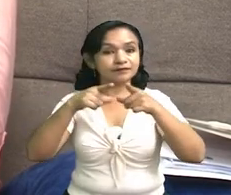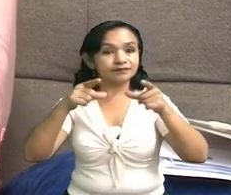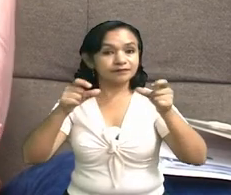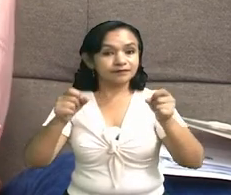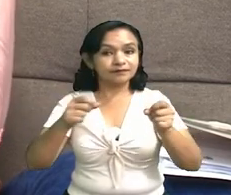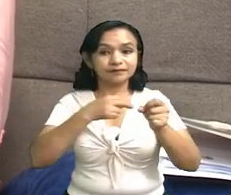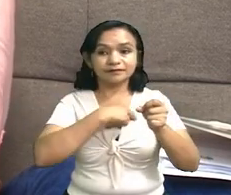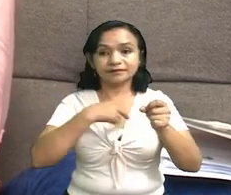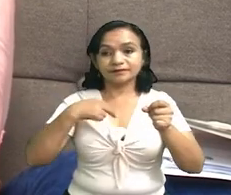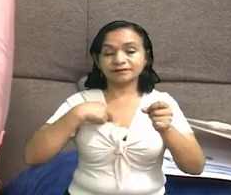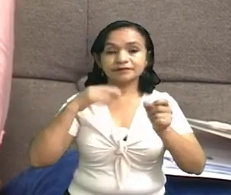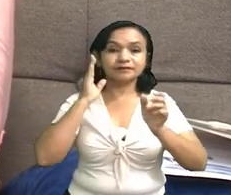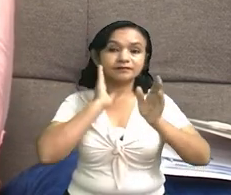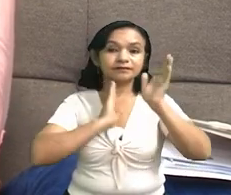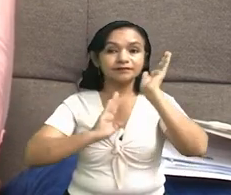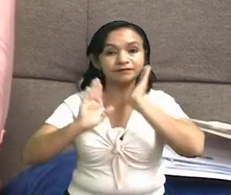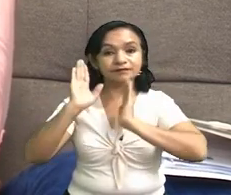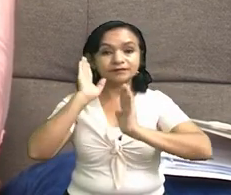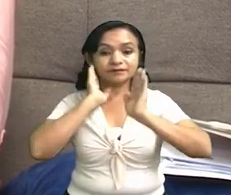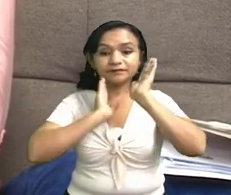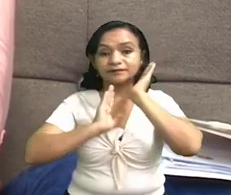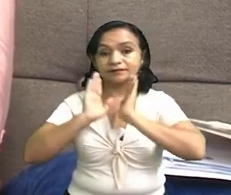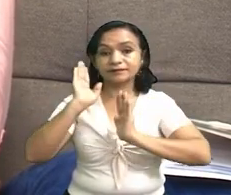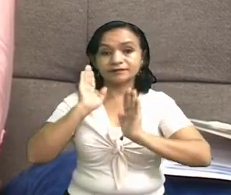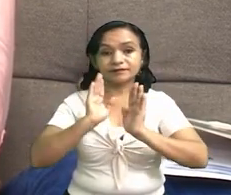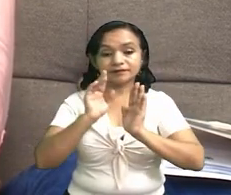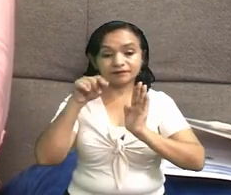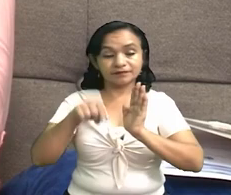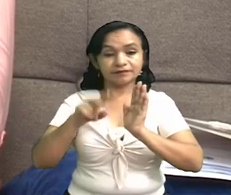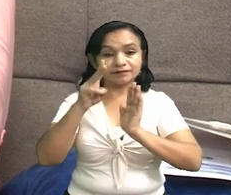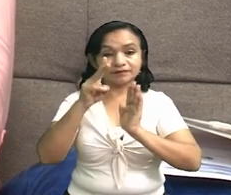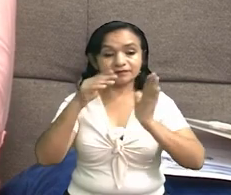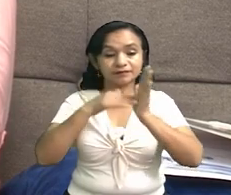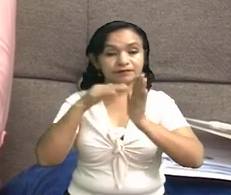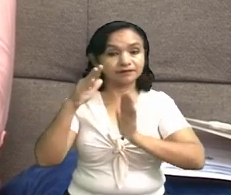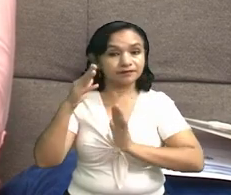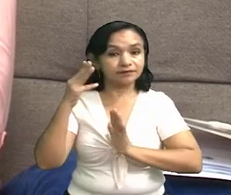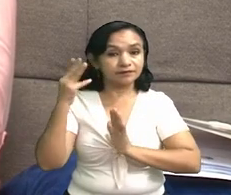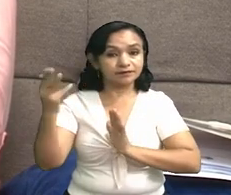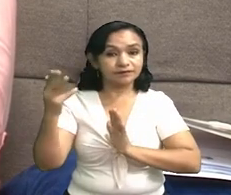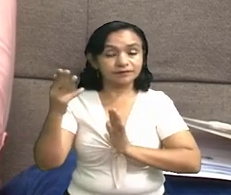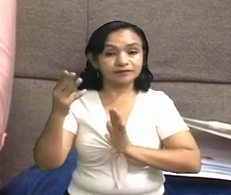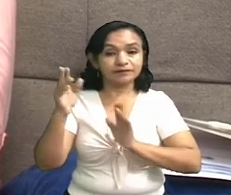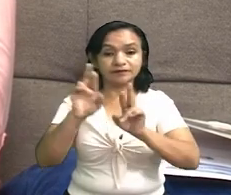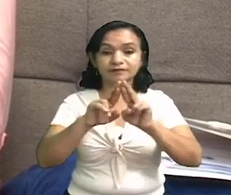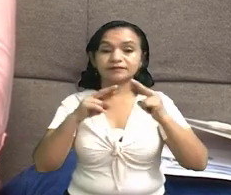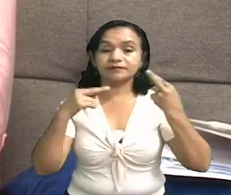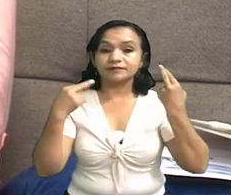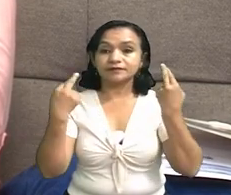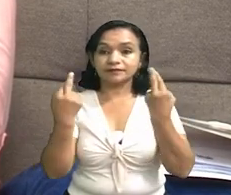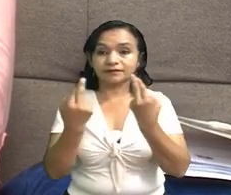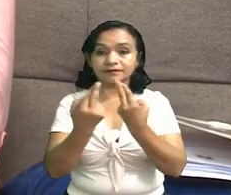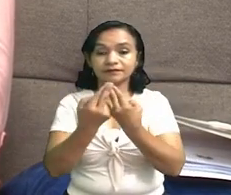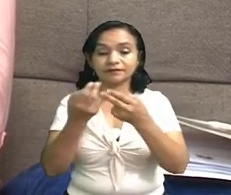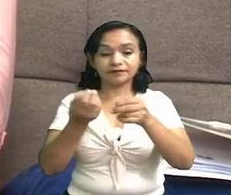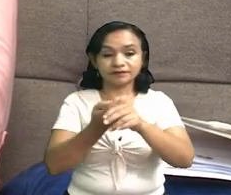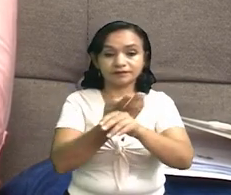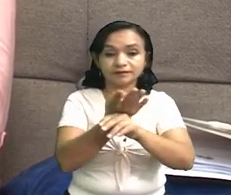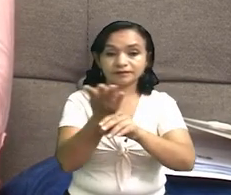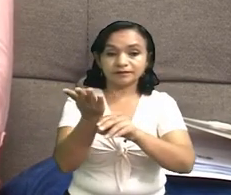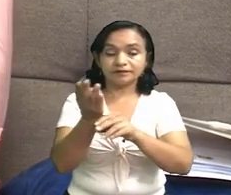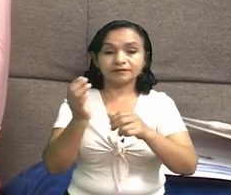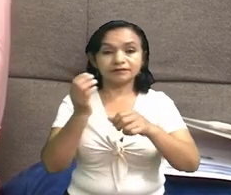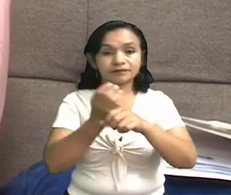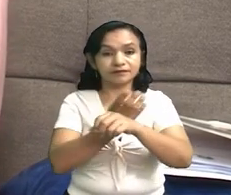cuando hicimos en agosto de este año la sesión del Consejo, la